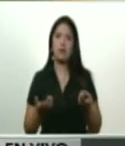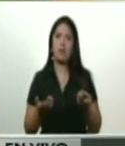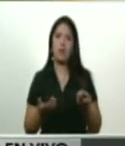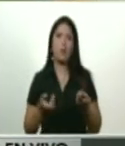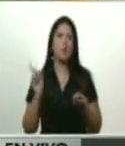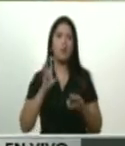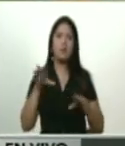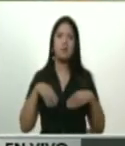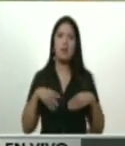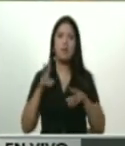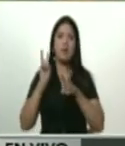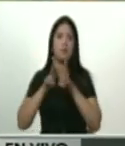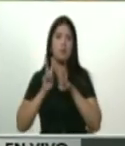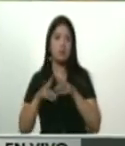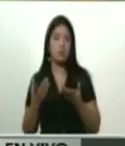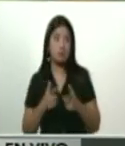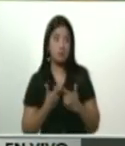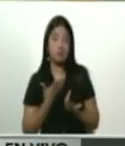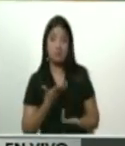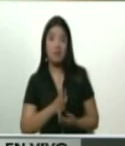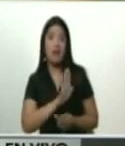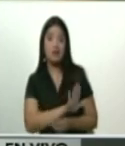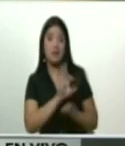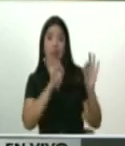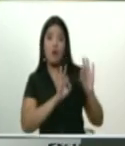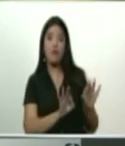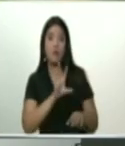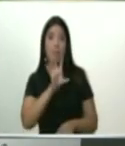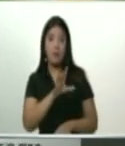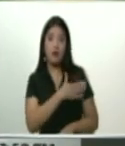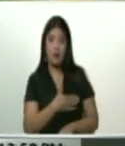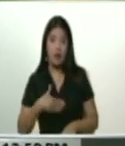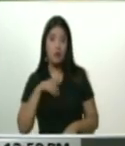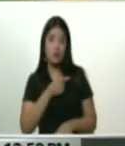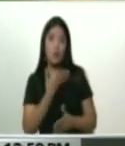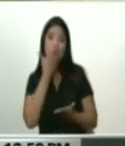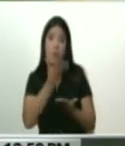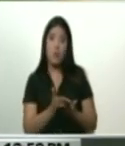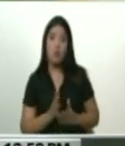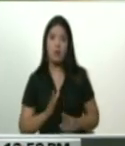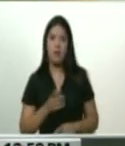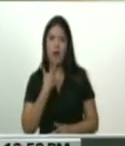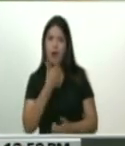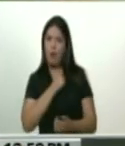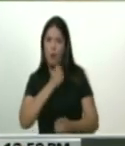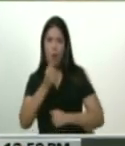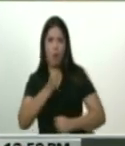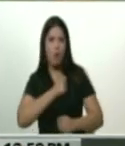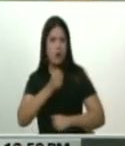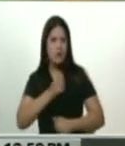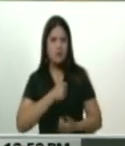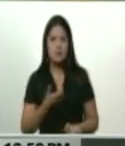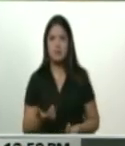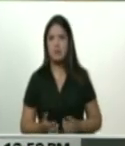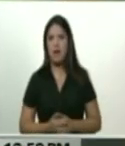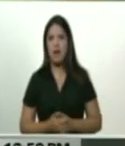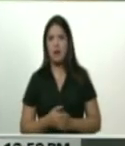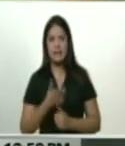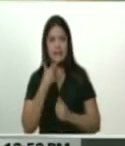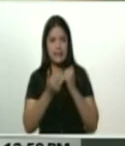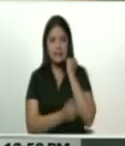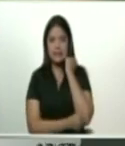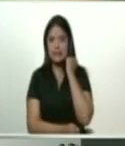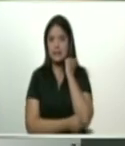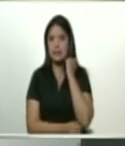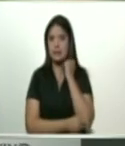oponen a la Gran Misión Vivienda Venezuela. Entonces ese es el modelo de país que ellos promueven, un modelo egoísta, un modelo mezquino.